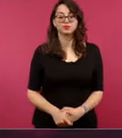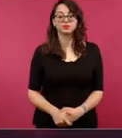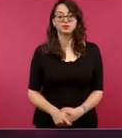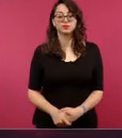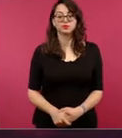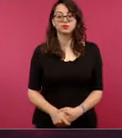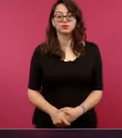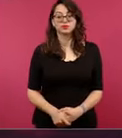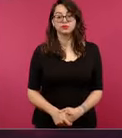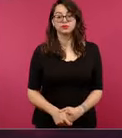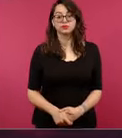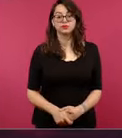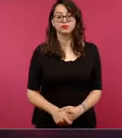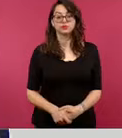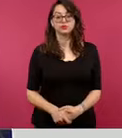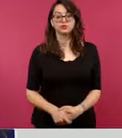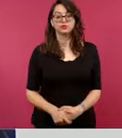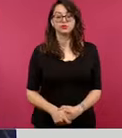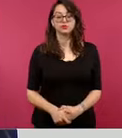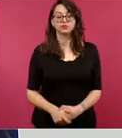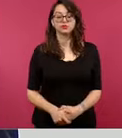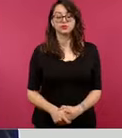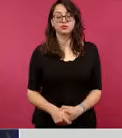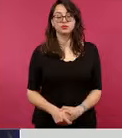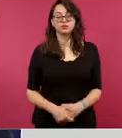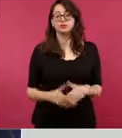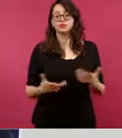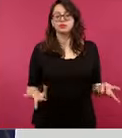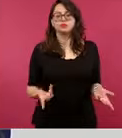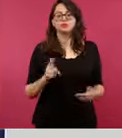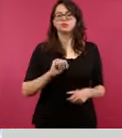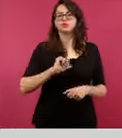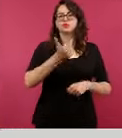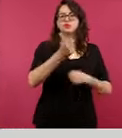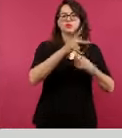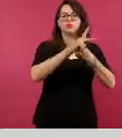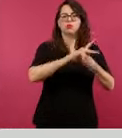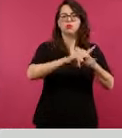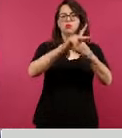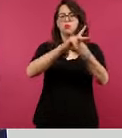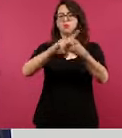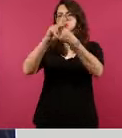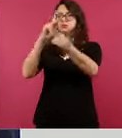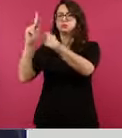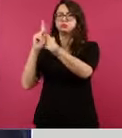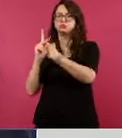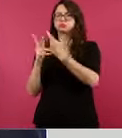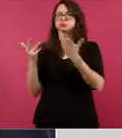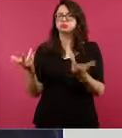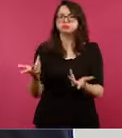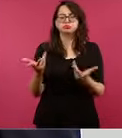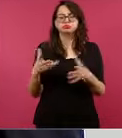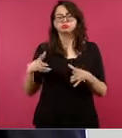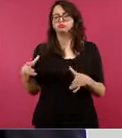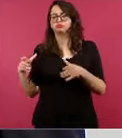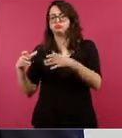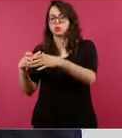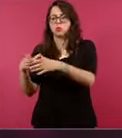existen grupos de derecha o grupos conservadores,